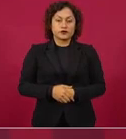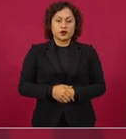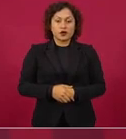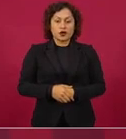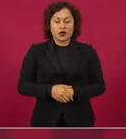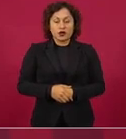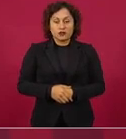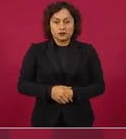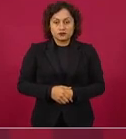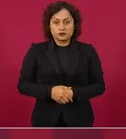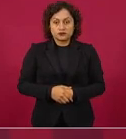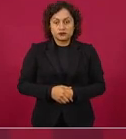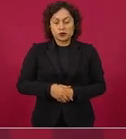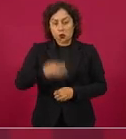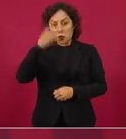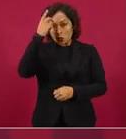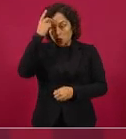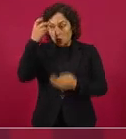acaudalados,